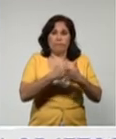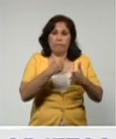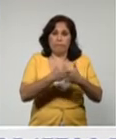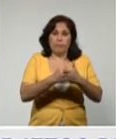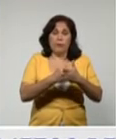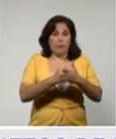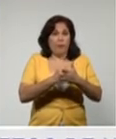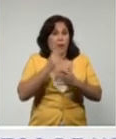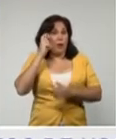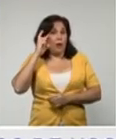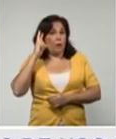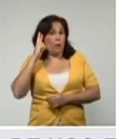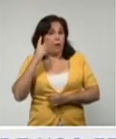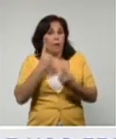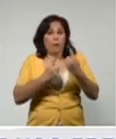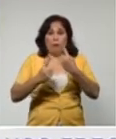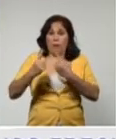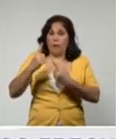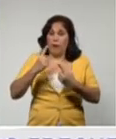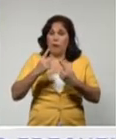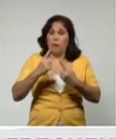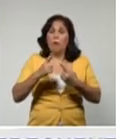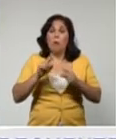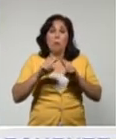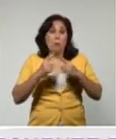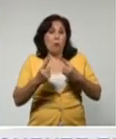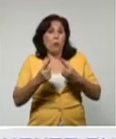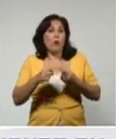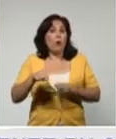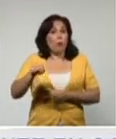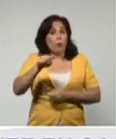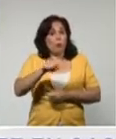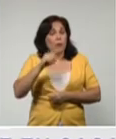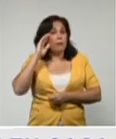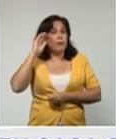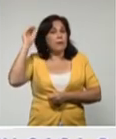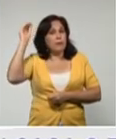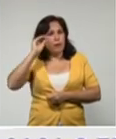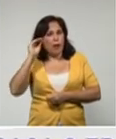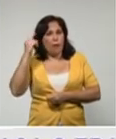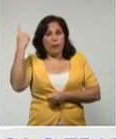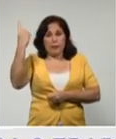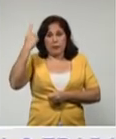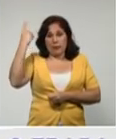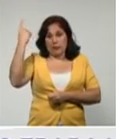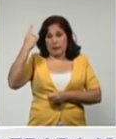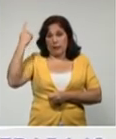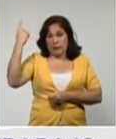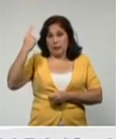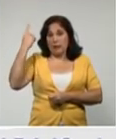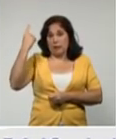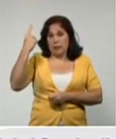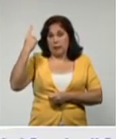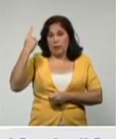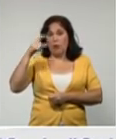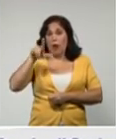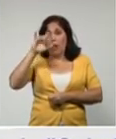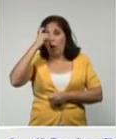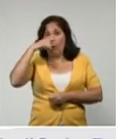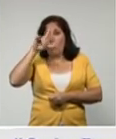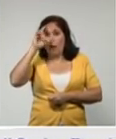enfrentándose en algunos casos, ya que ya pasó el ciclón Laura, ya pasó